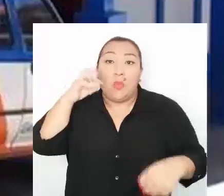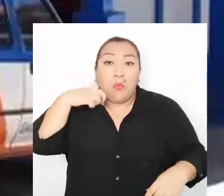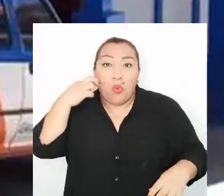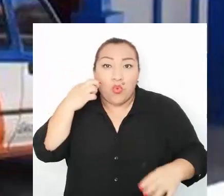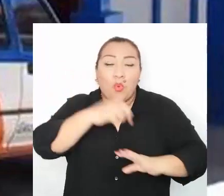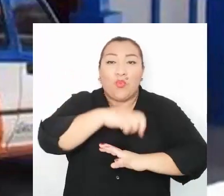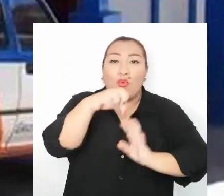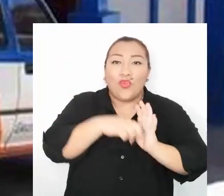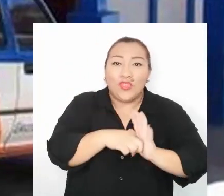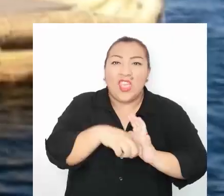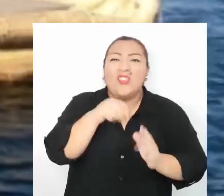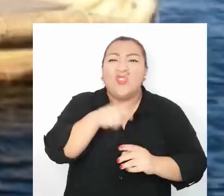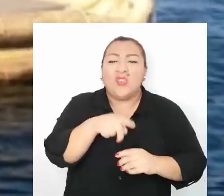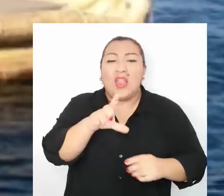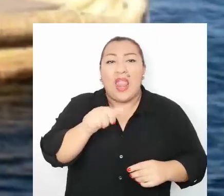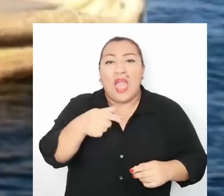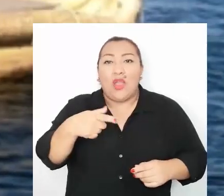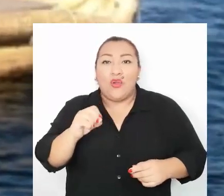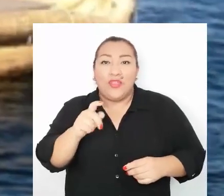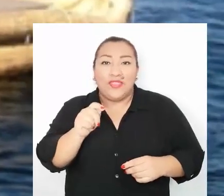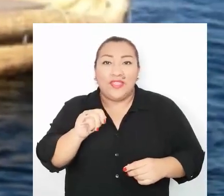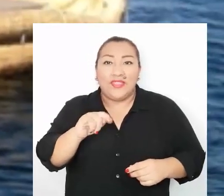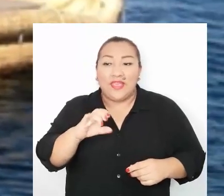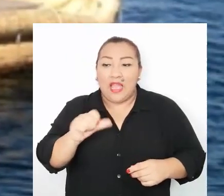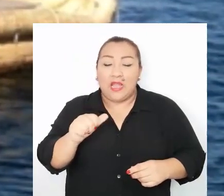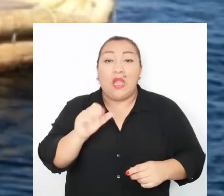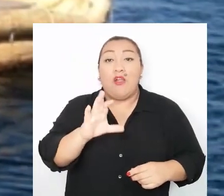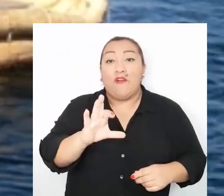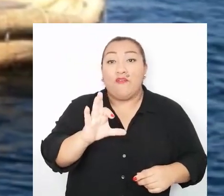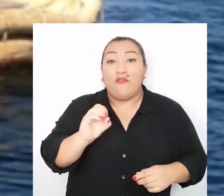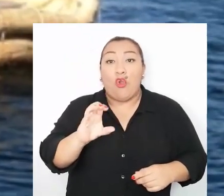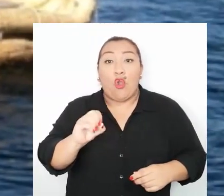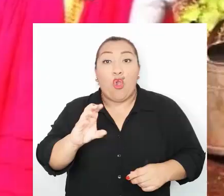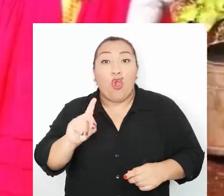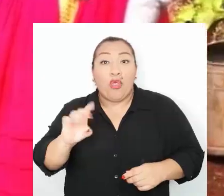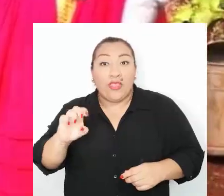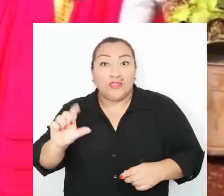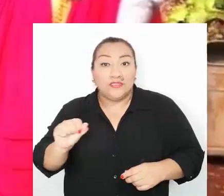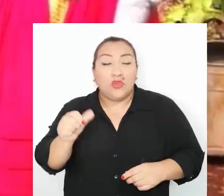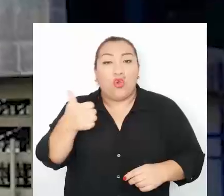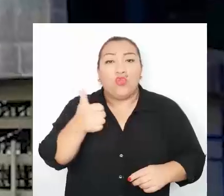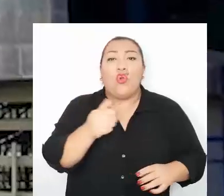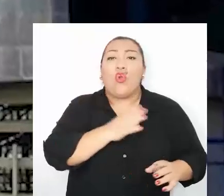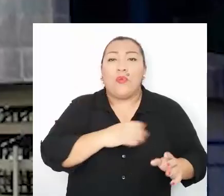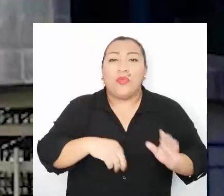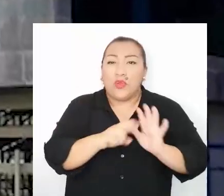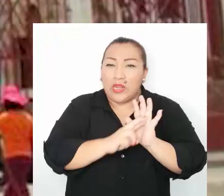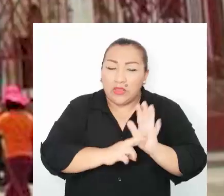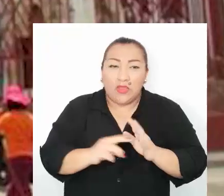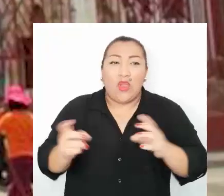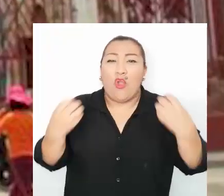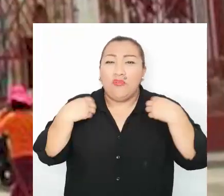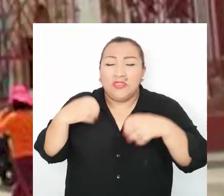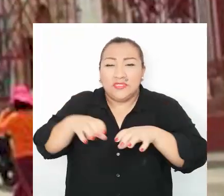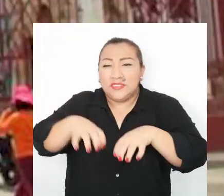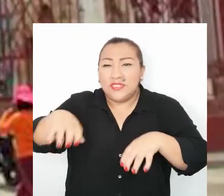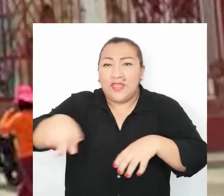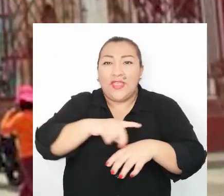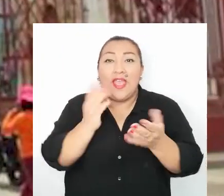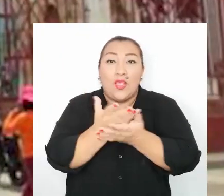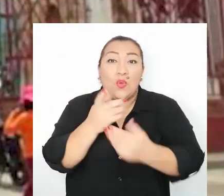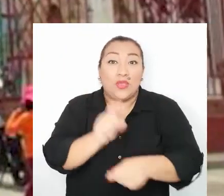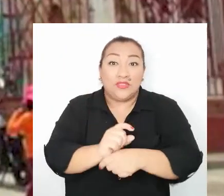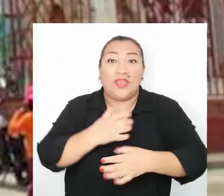Vivienda, Electropuno, el Proyecto Especial Binacional Lago Titicaca, Concodes, el gobierno regional, las